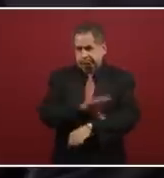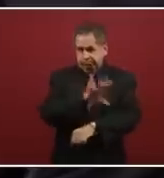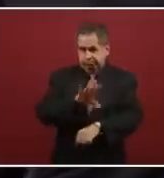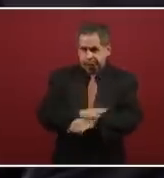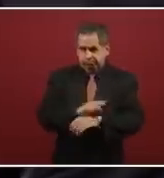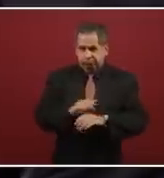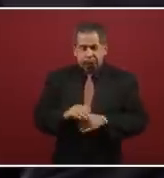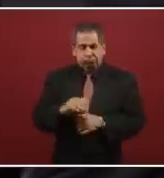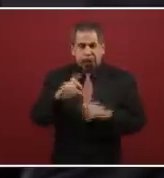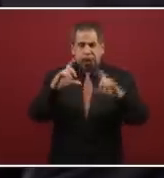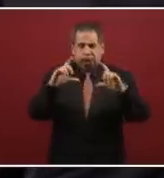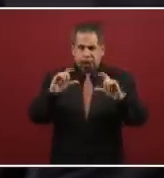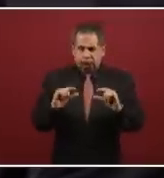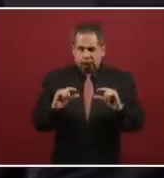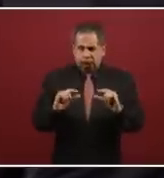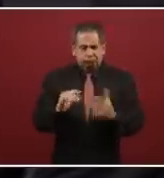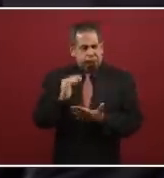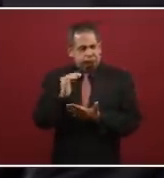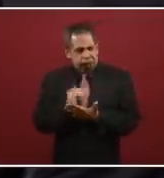en dos párrafos,